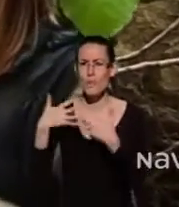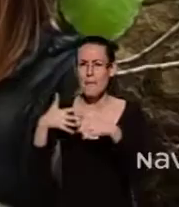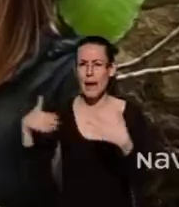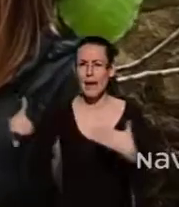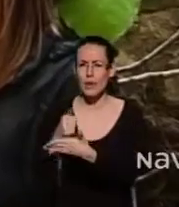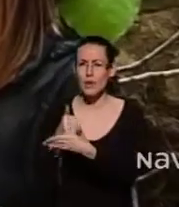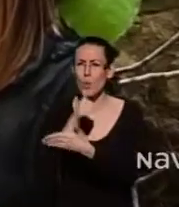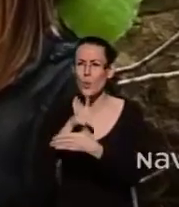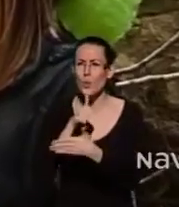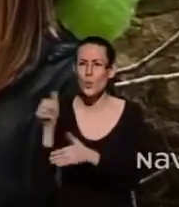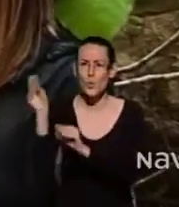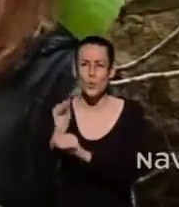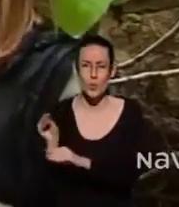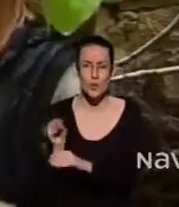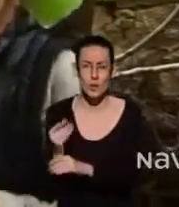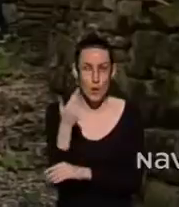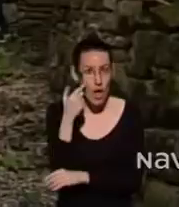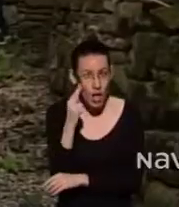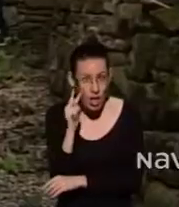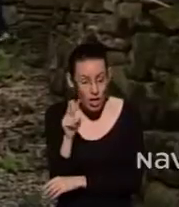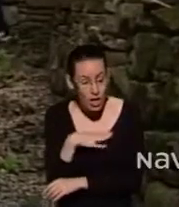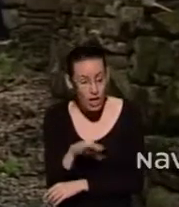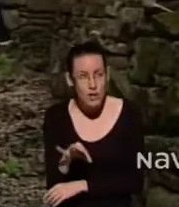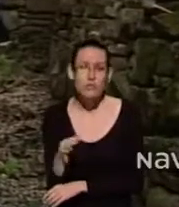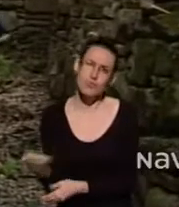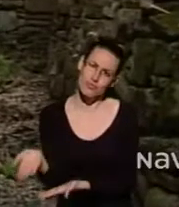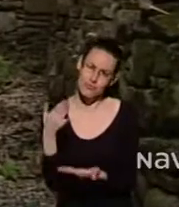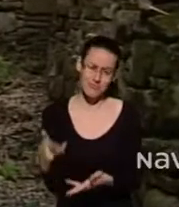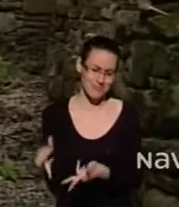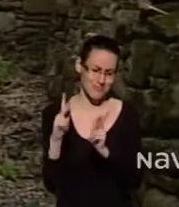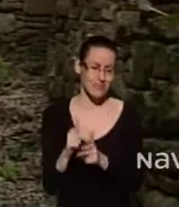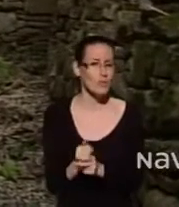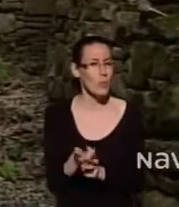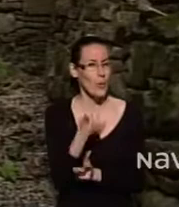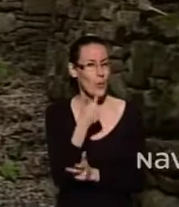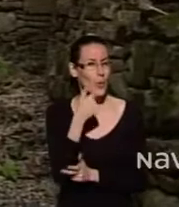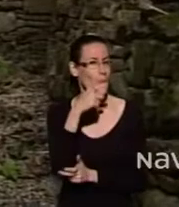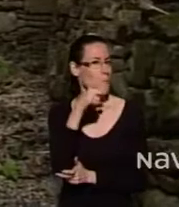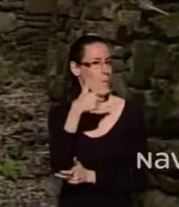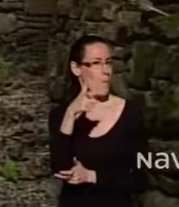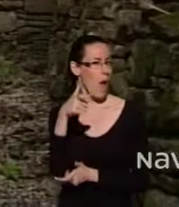¿Y lo puedo ver? Claro, vamos a pasar. ¿Has visto cómo me sé todas las palabras de aquí de Aibar, eh? Sí.